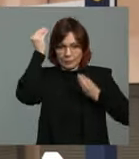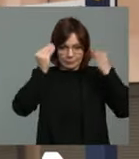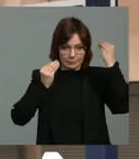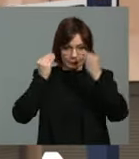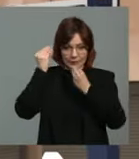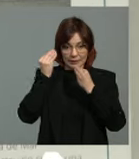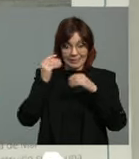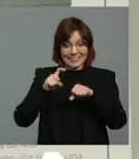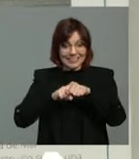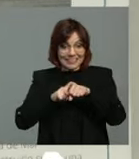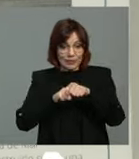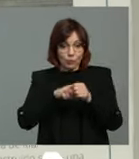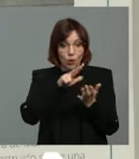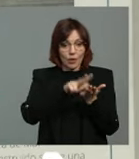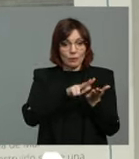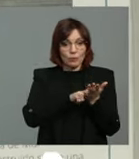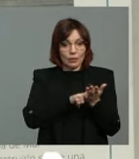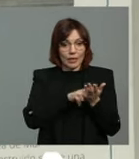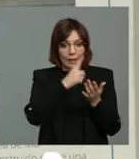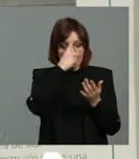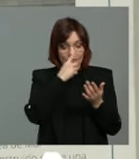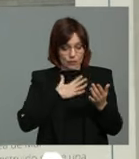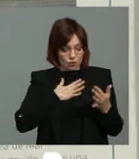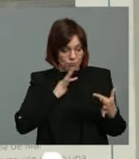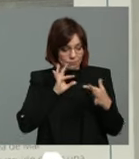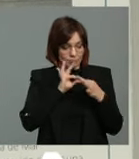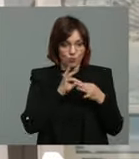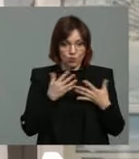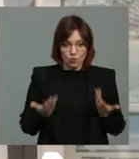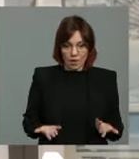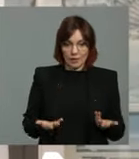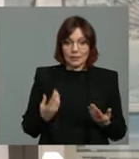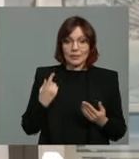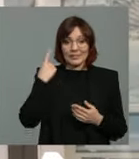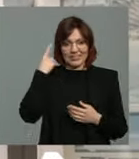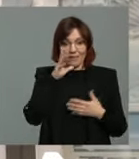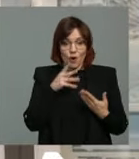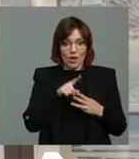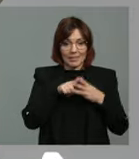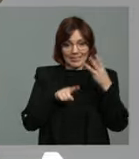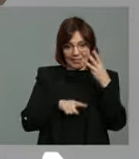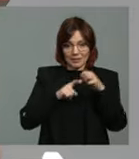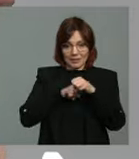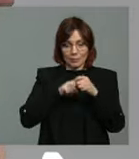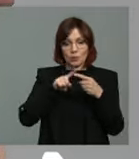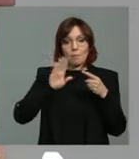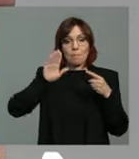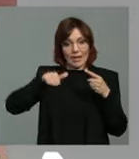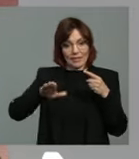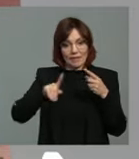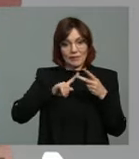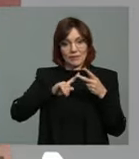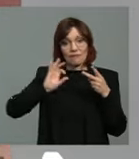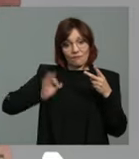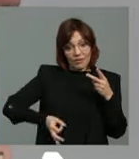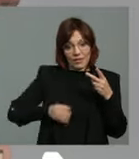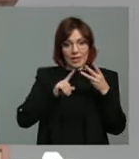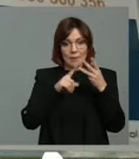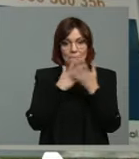tipo de hipoteca me conviene más en función de mi perfil sabemos que en el mercado podemos encontrar tres tipos de hipotecas que son las variables las fijas y las mixtas